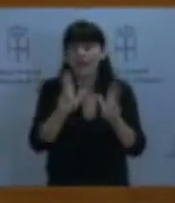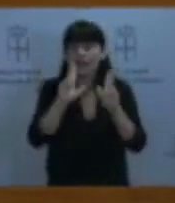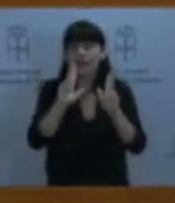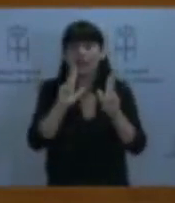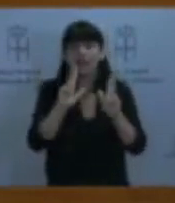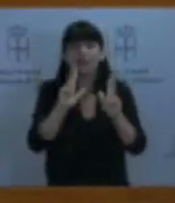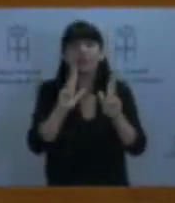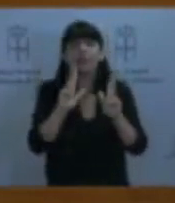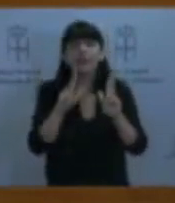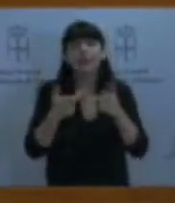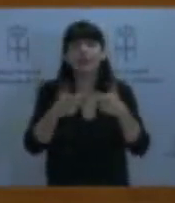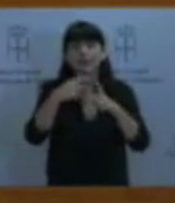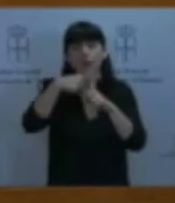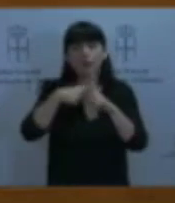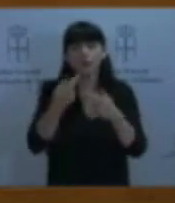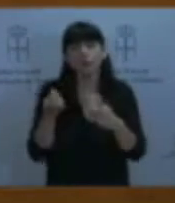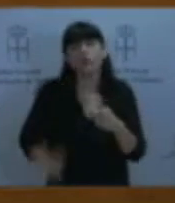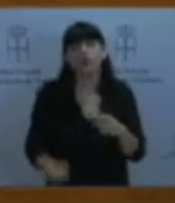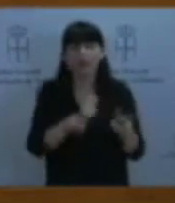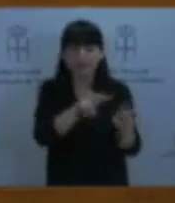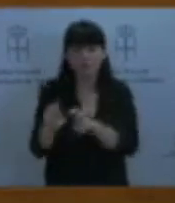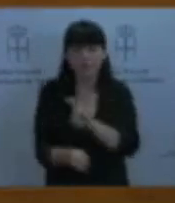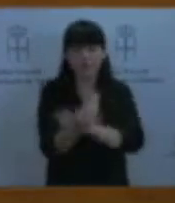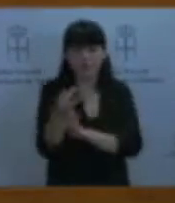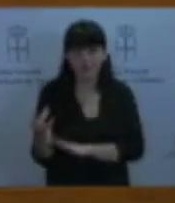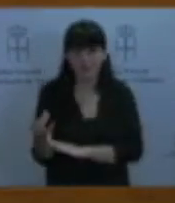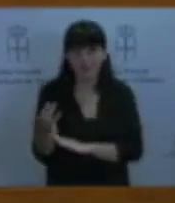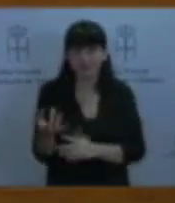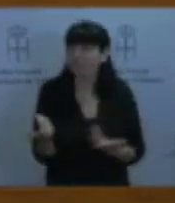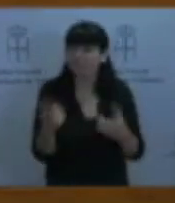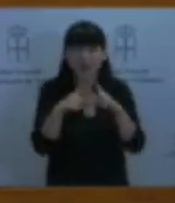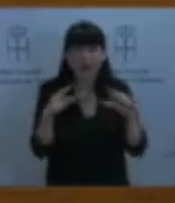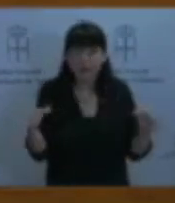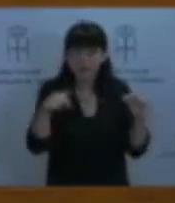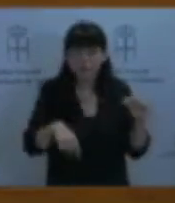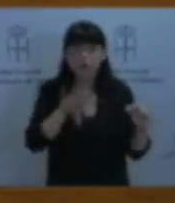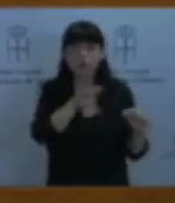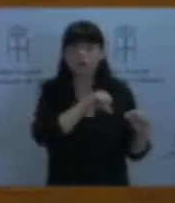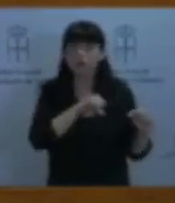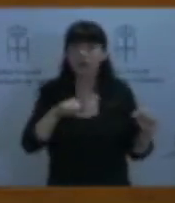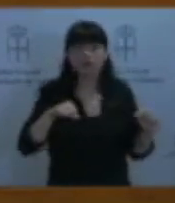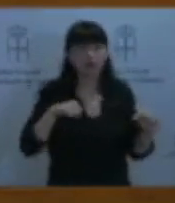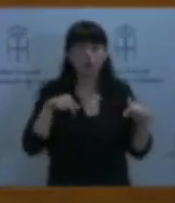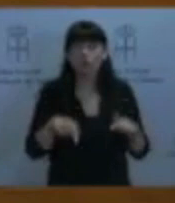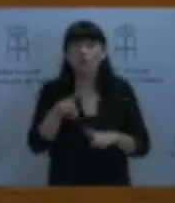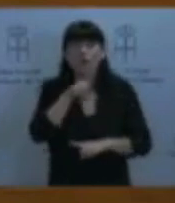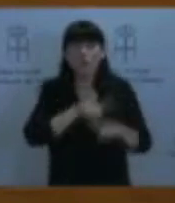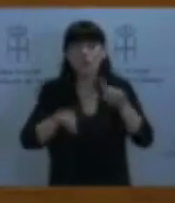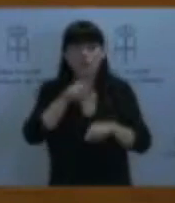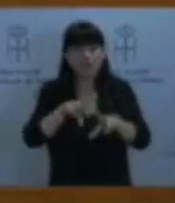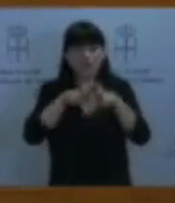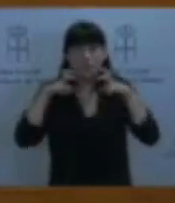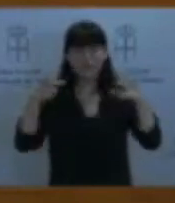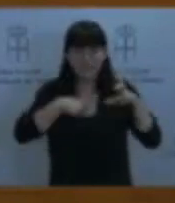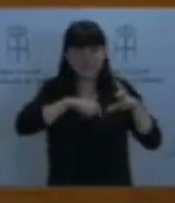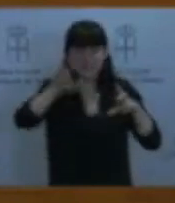categorías profesionales. Nos va la vida en ello. Asturias es la comunidad autónoma con mayores problemas de obesidad en